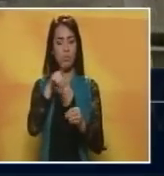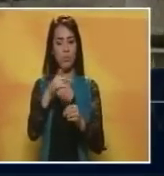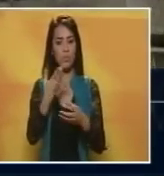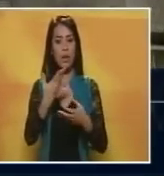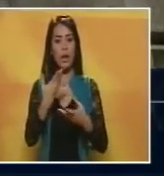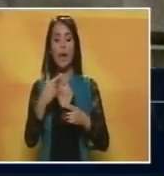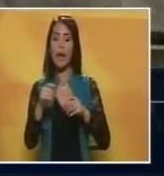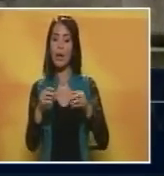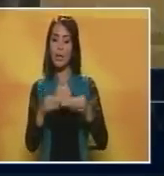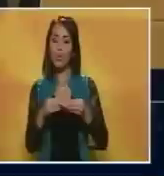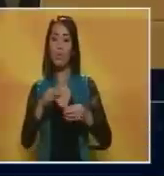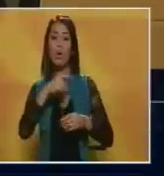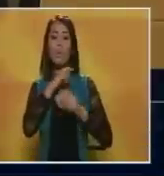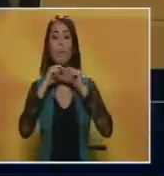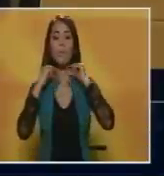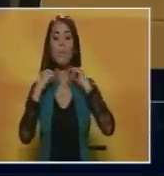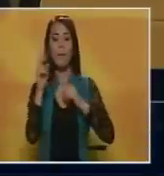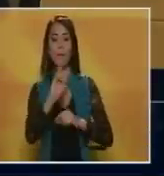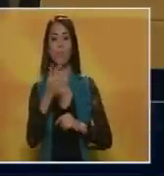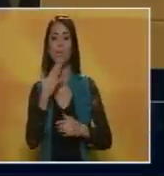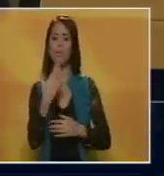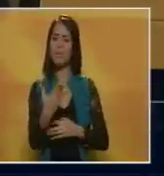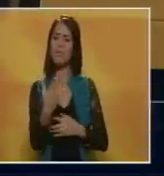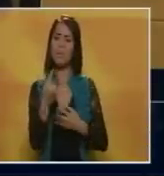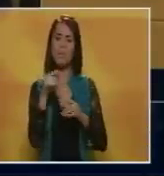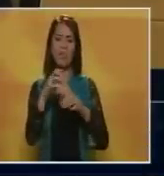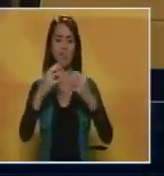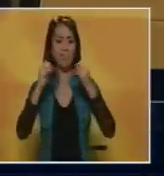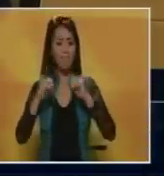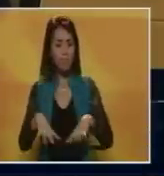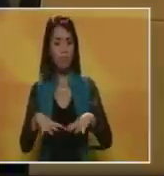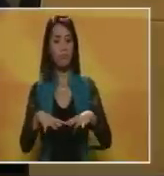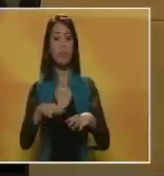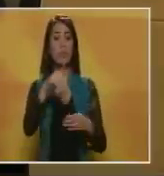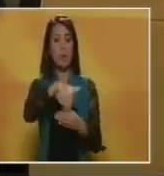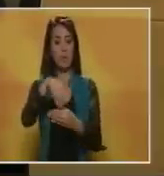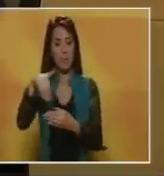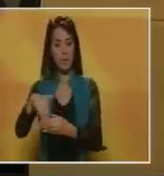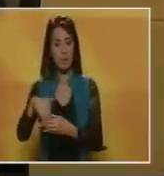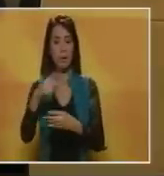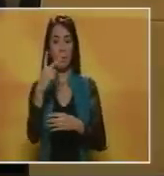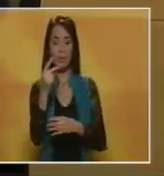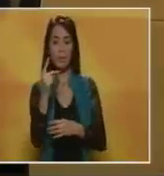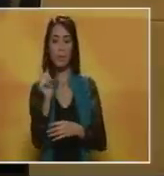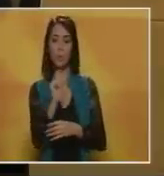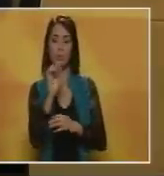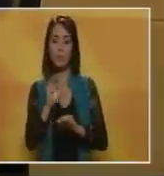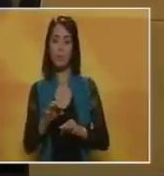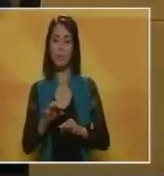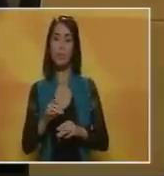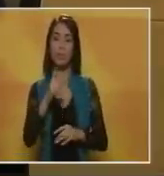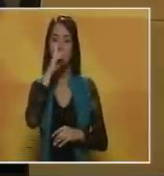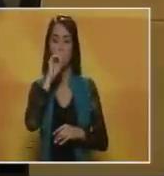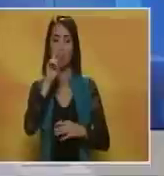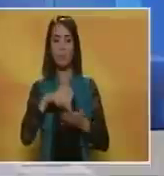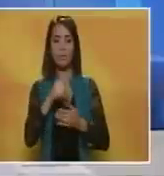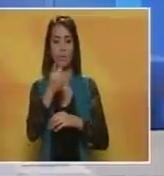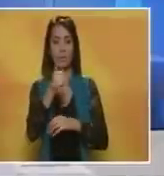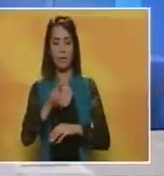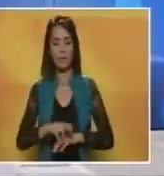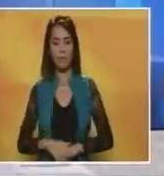conferencia episcopal venezolana y solicita la suspensión de los mismos para el segundo semestre del año 2018